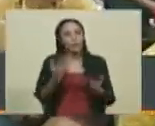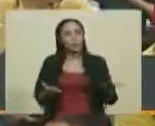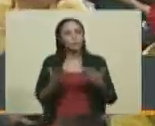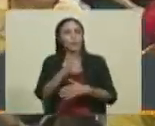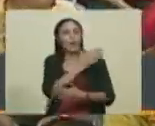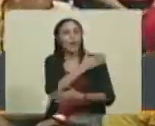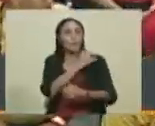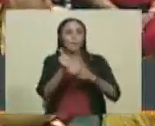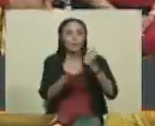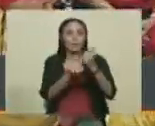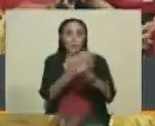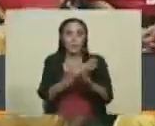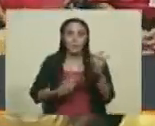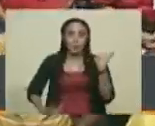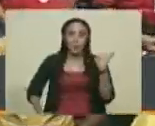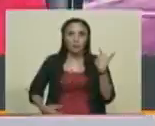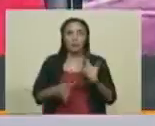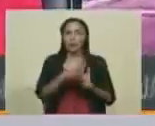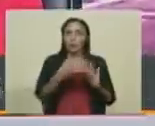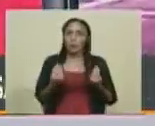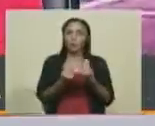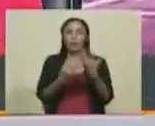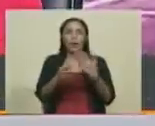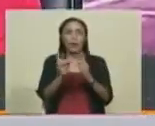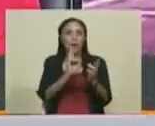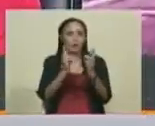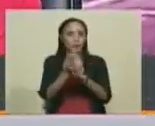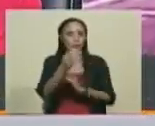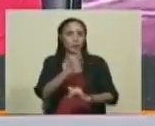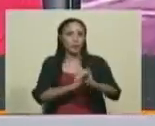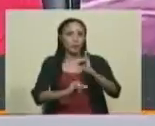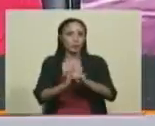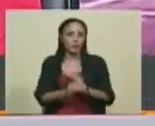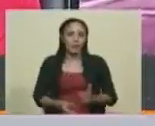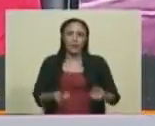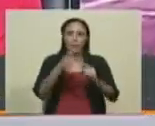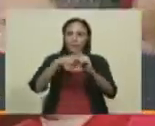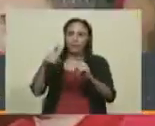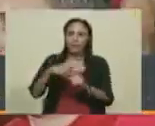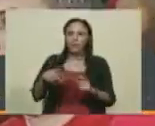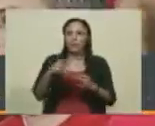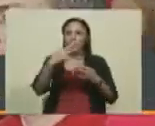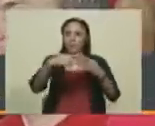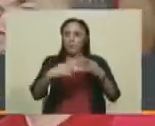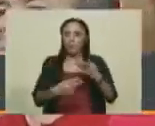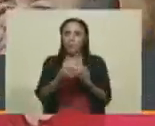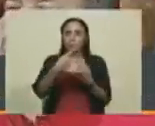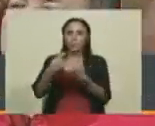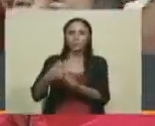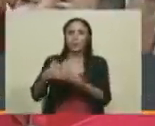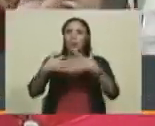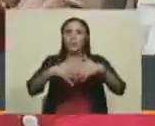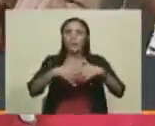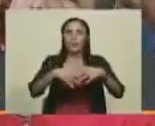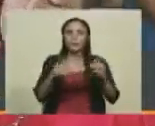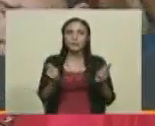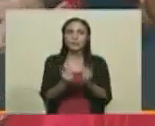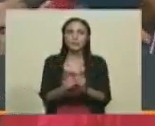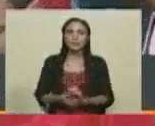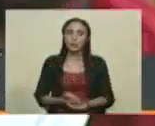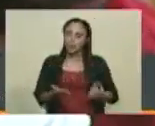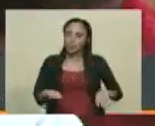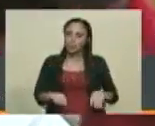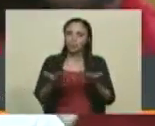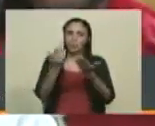de la juventud, jóvenes en relaciones internacionales, jóvenes en comercio y suministro, jóvenes en las empresas mixtas. Eso es lo que le